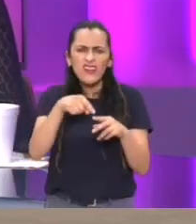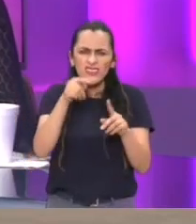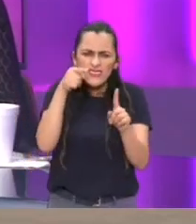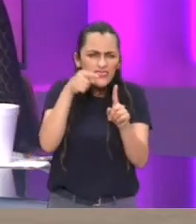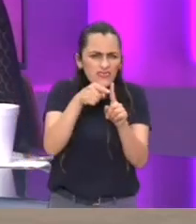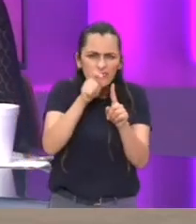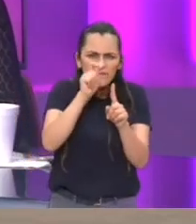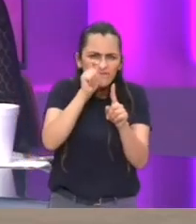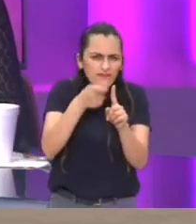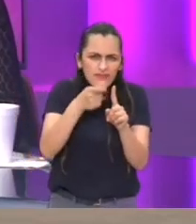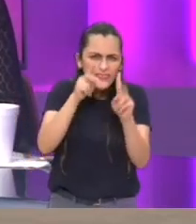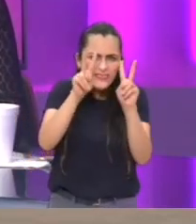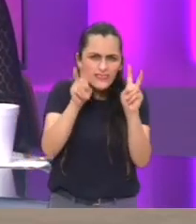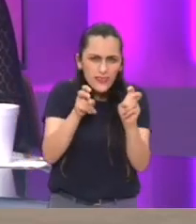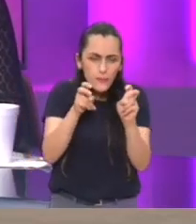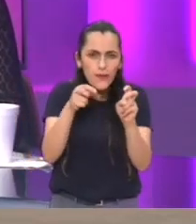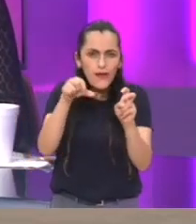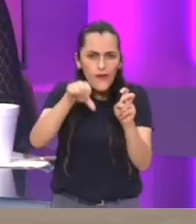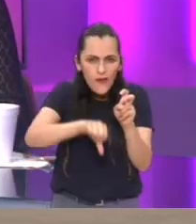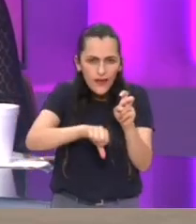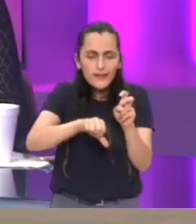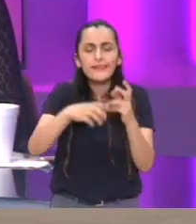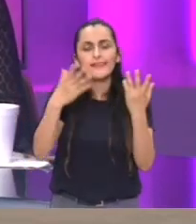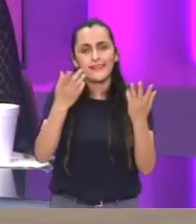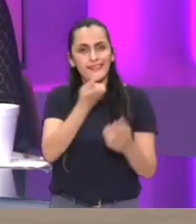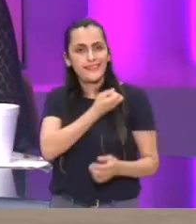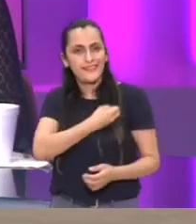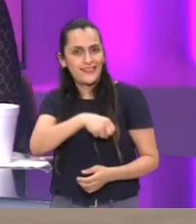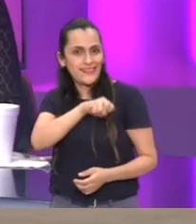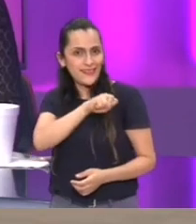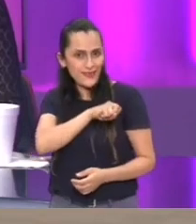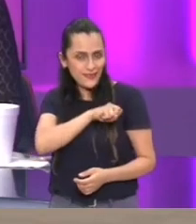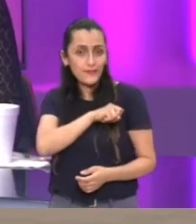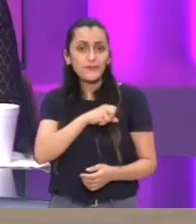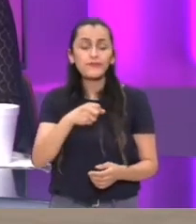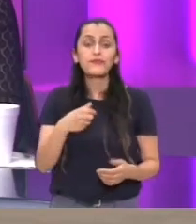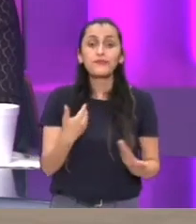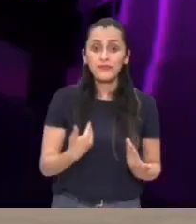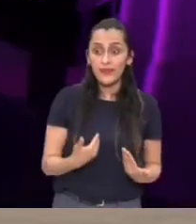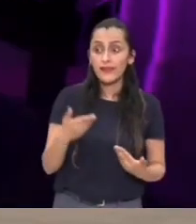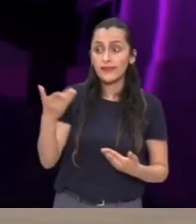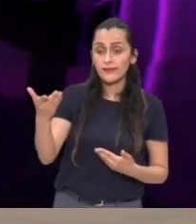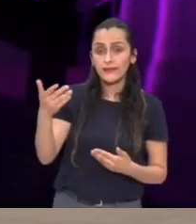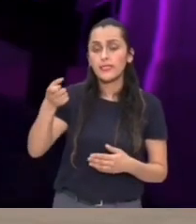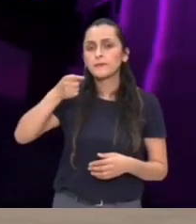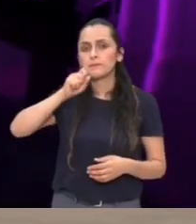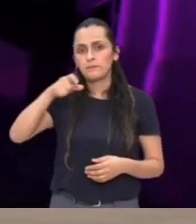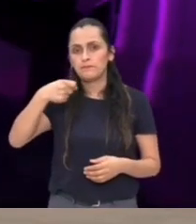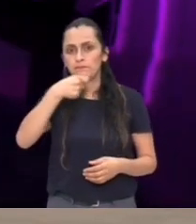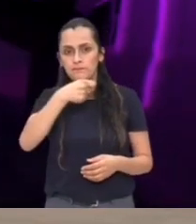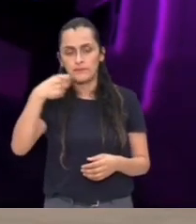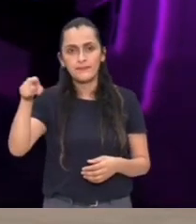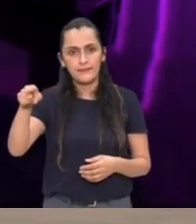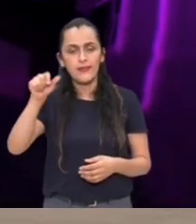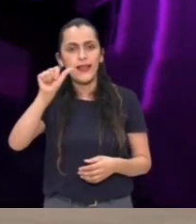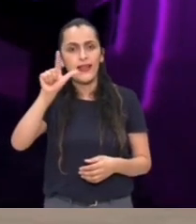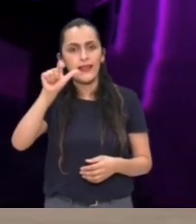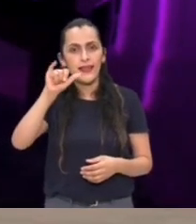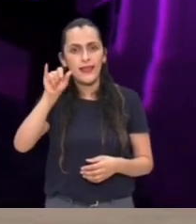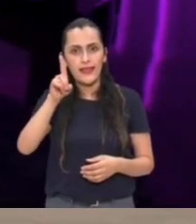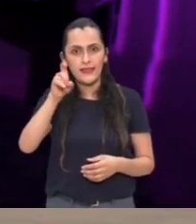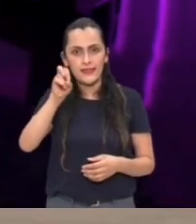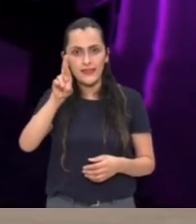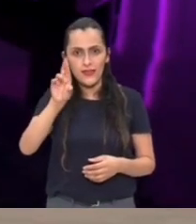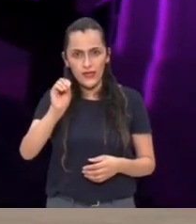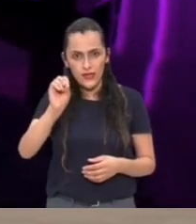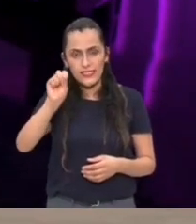es el de salud. Yo soy Luisa Canturríos y me acompaña aquí en el estudio para moderar este ejercicio mi colega periodista Alejandro Sánchez. Alex. Gracias, Luisa.